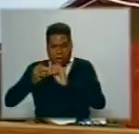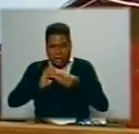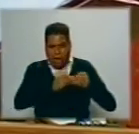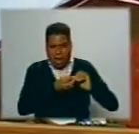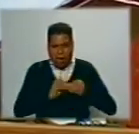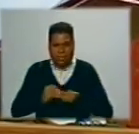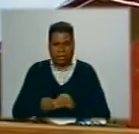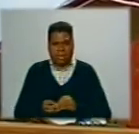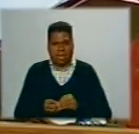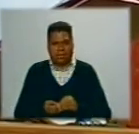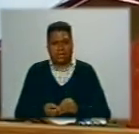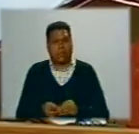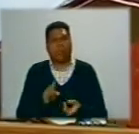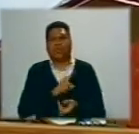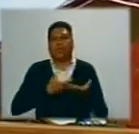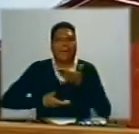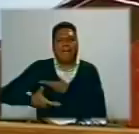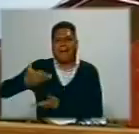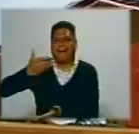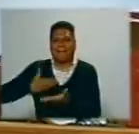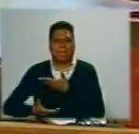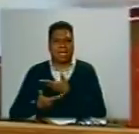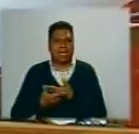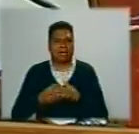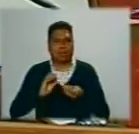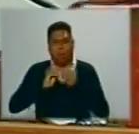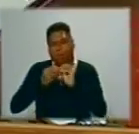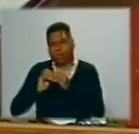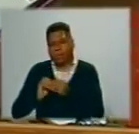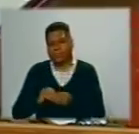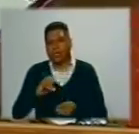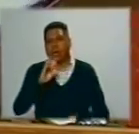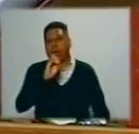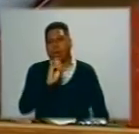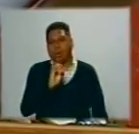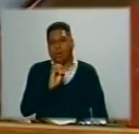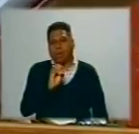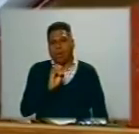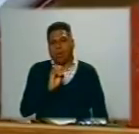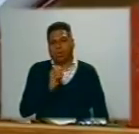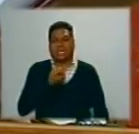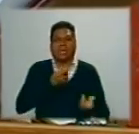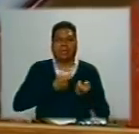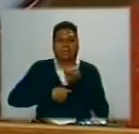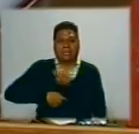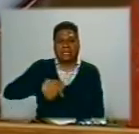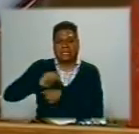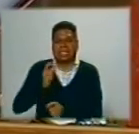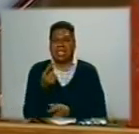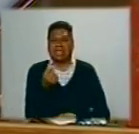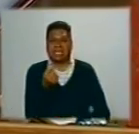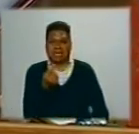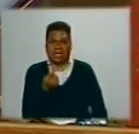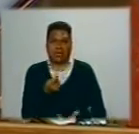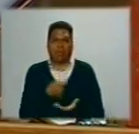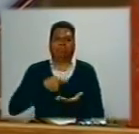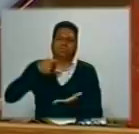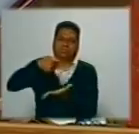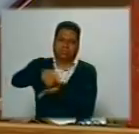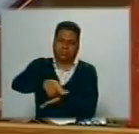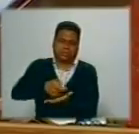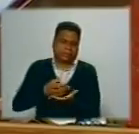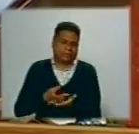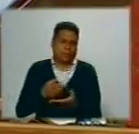no sea posible su reemplazo o reparación, se procederá a la devolución de las sumas del precio actualizado